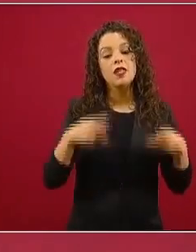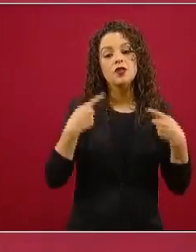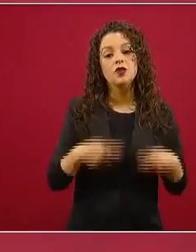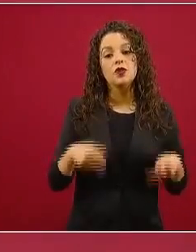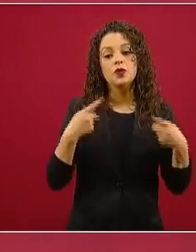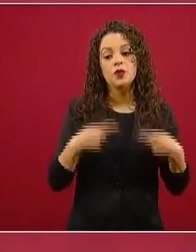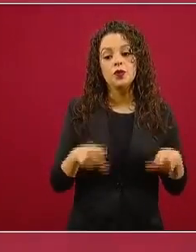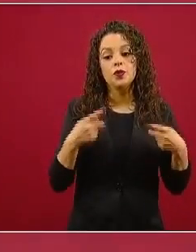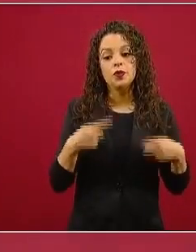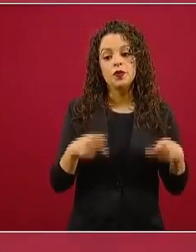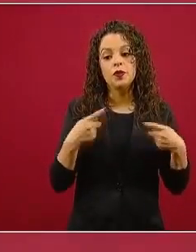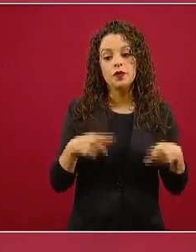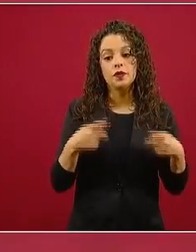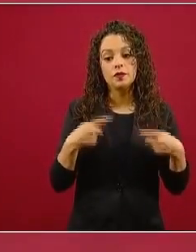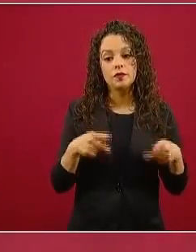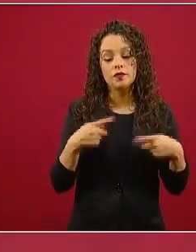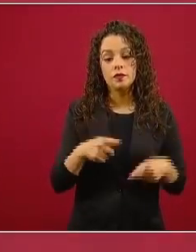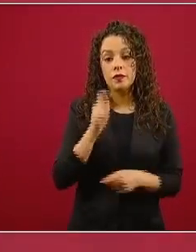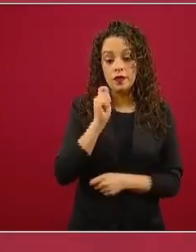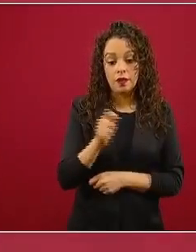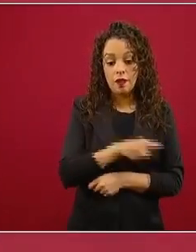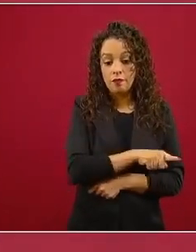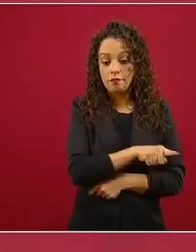los contribuyentes